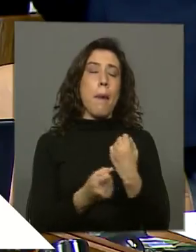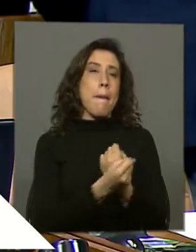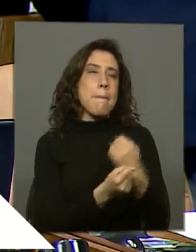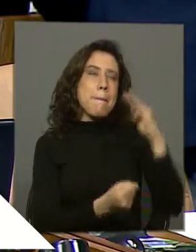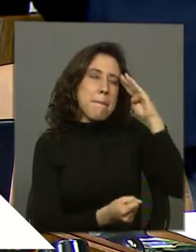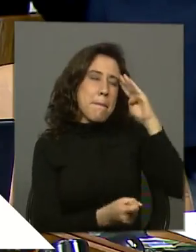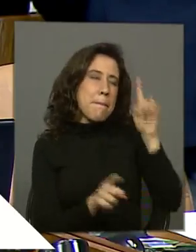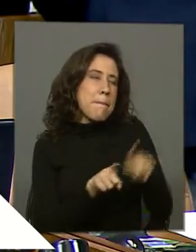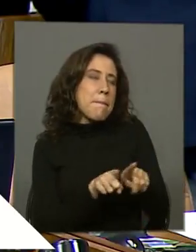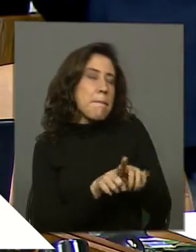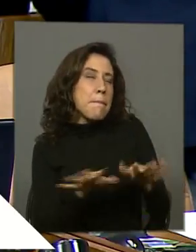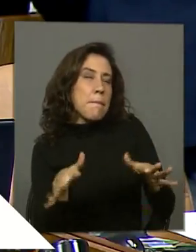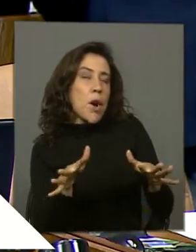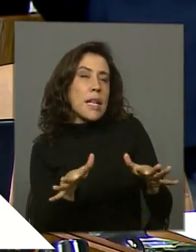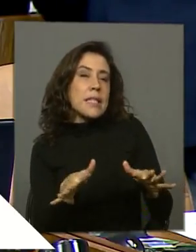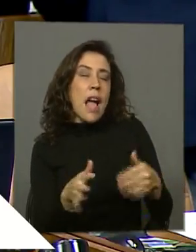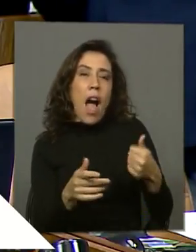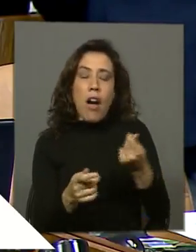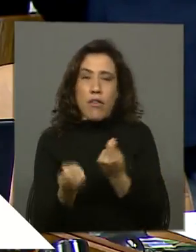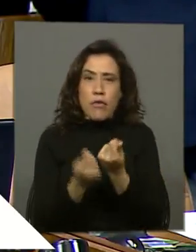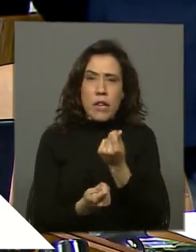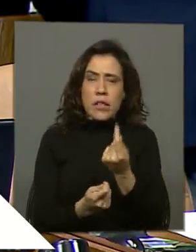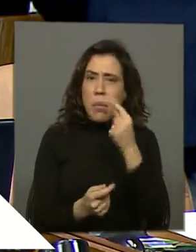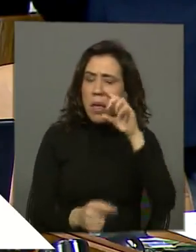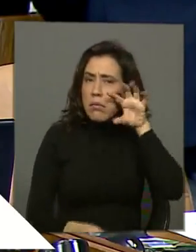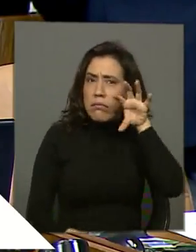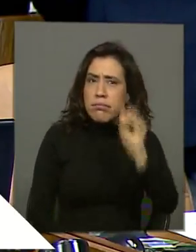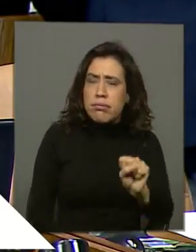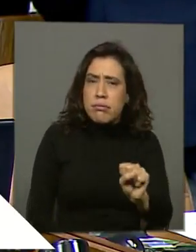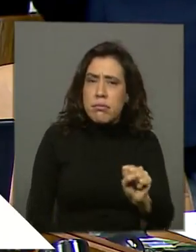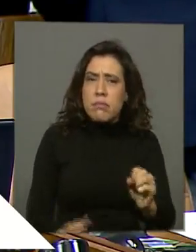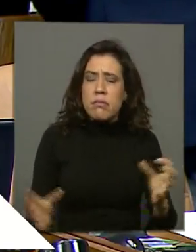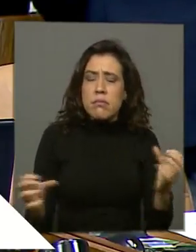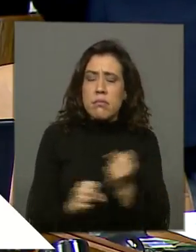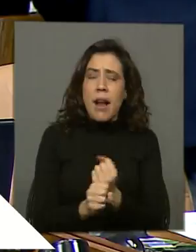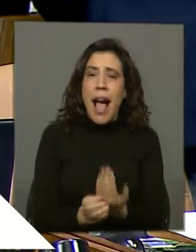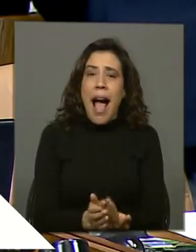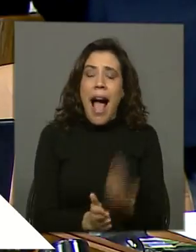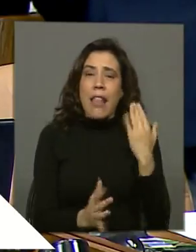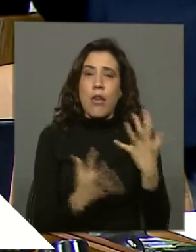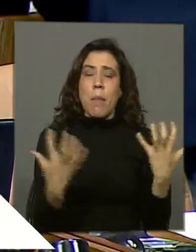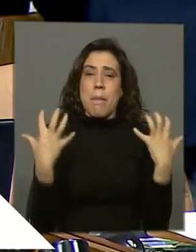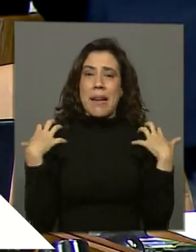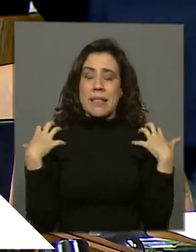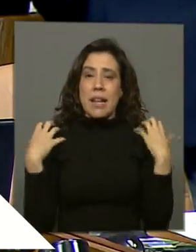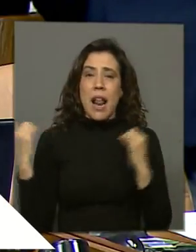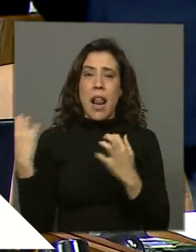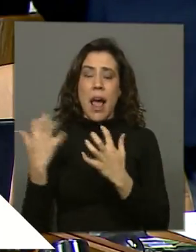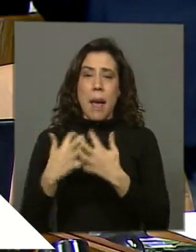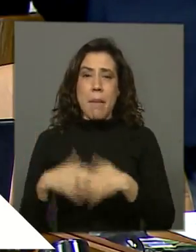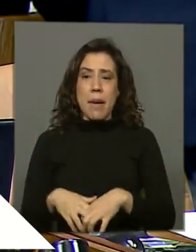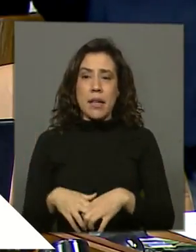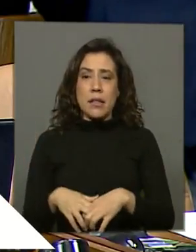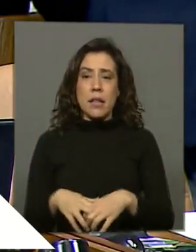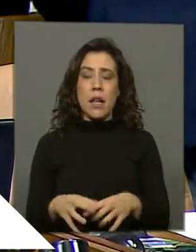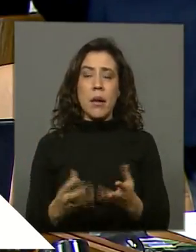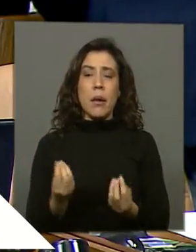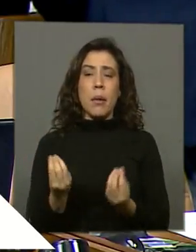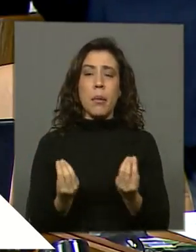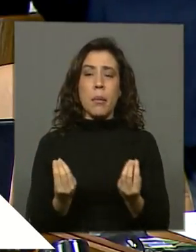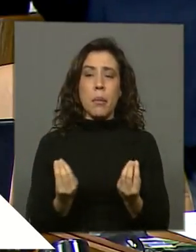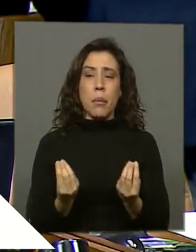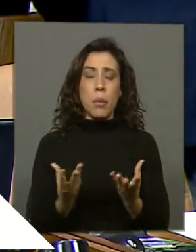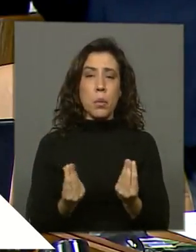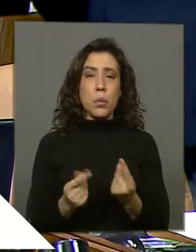financiera que a tiempo pueda advertir con facultades proactivas in situ a estas empresas que en hechos muchas veces